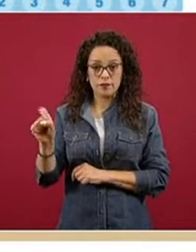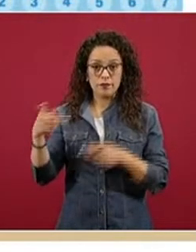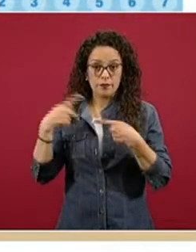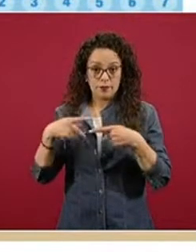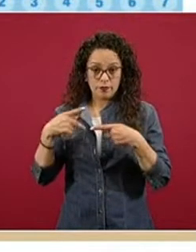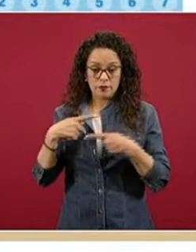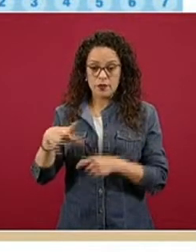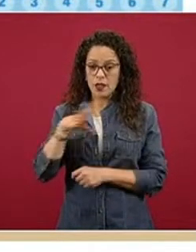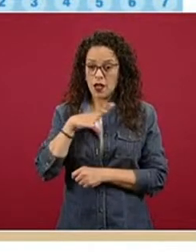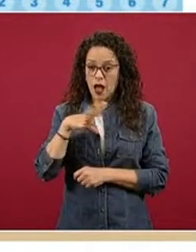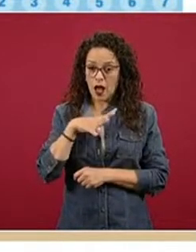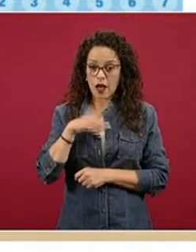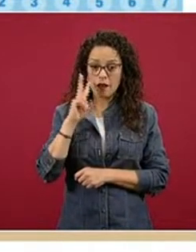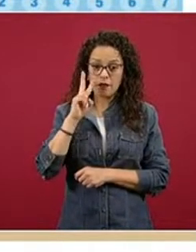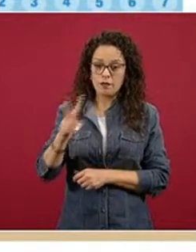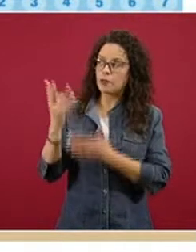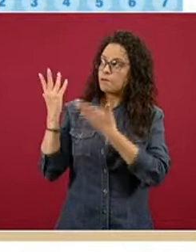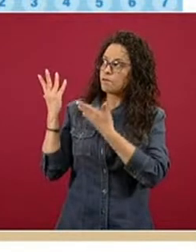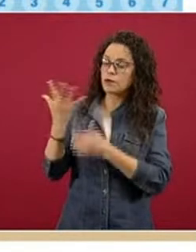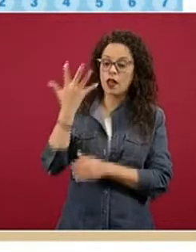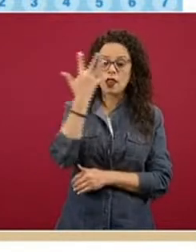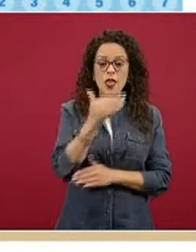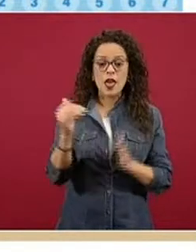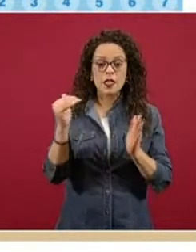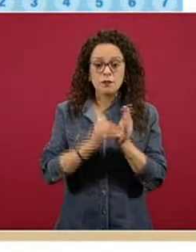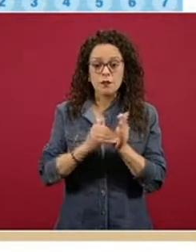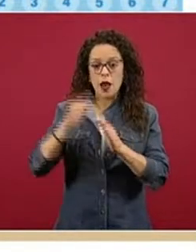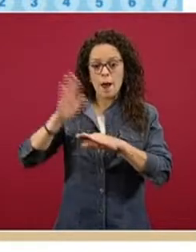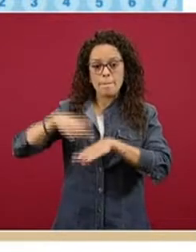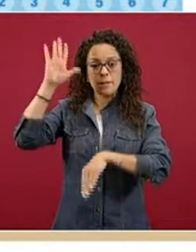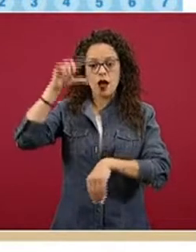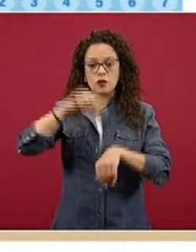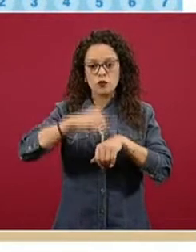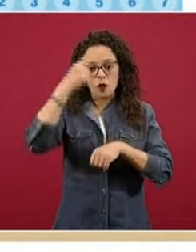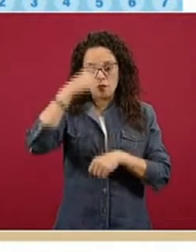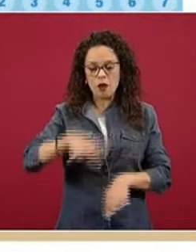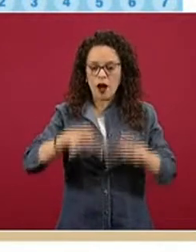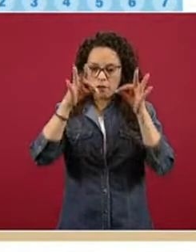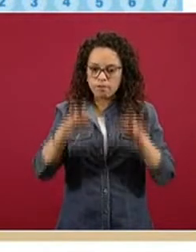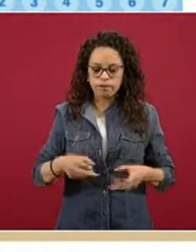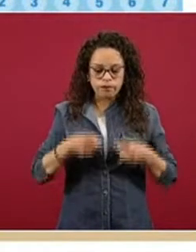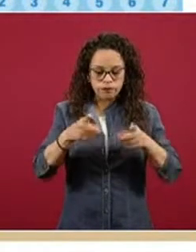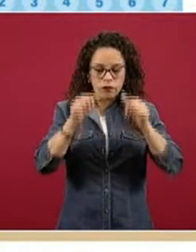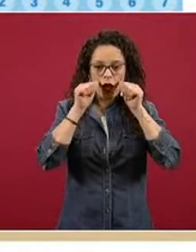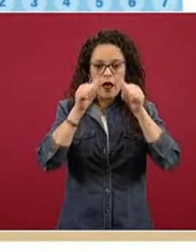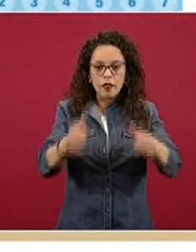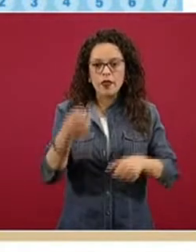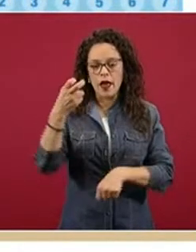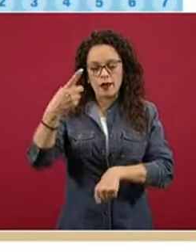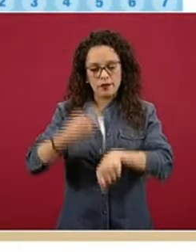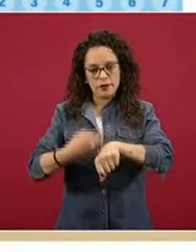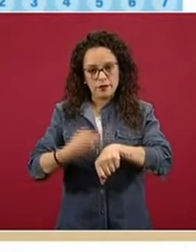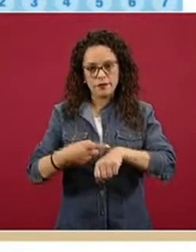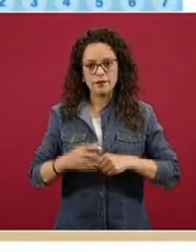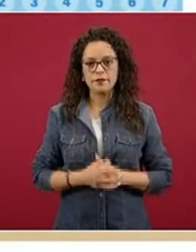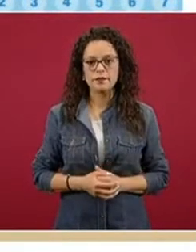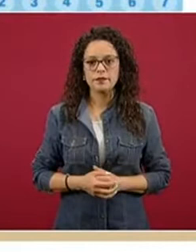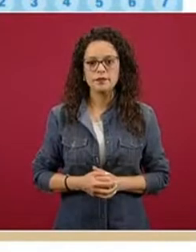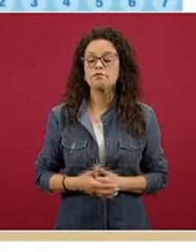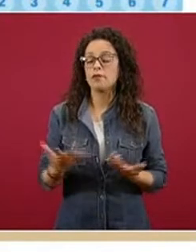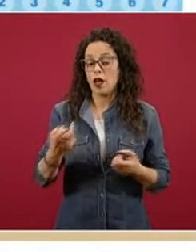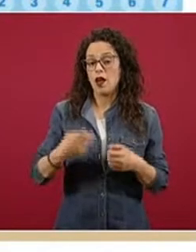a más de 10,000 médicos en México para la adecuada atención del dengue. Entonces nosotros mantenemos una